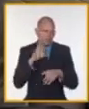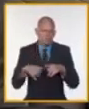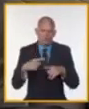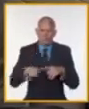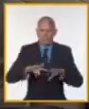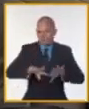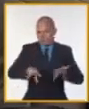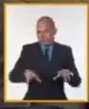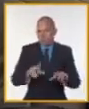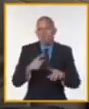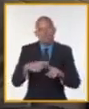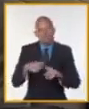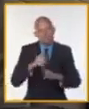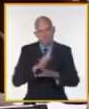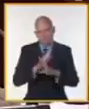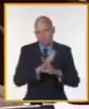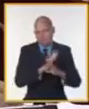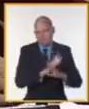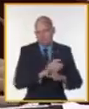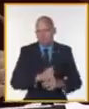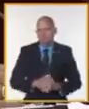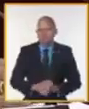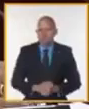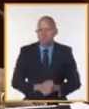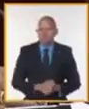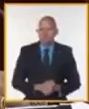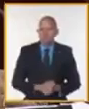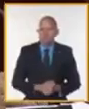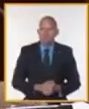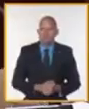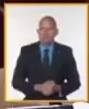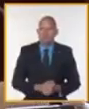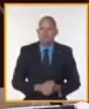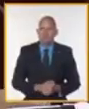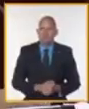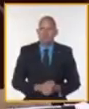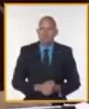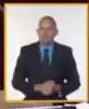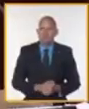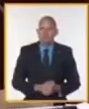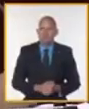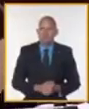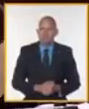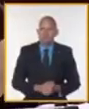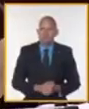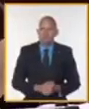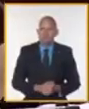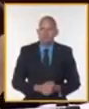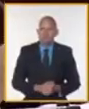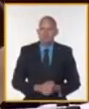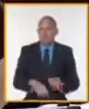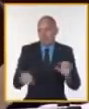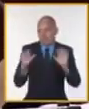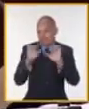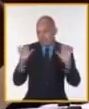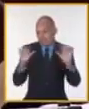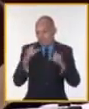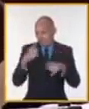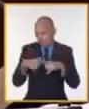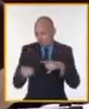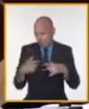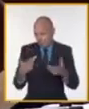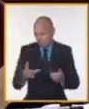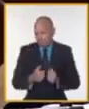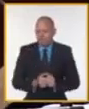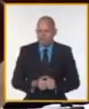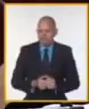de la subversión político e ideológica. Debemos superar la visión mediocéntrica de la comunicación. Humberto hablaba del tema de la ley de